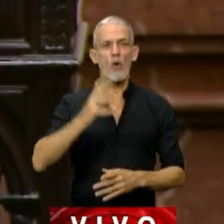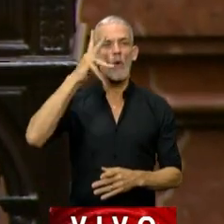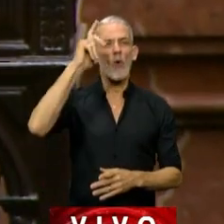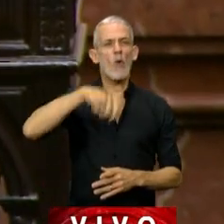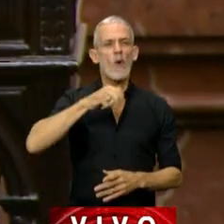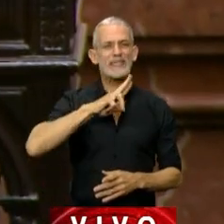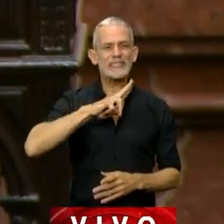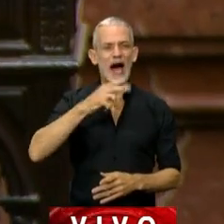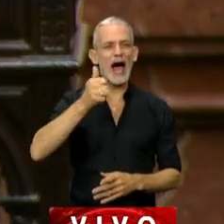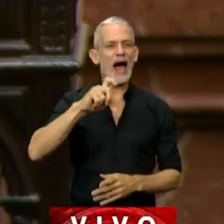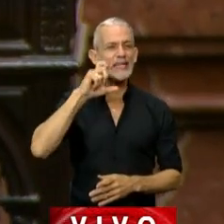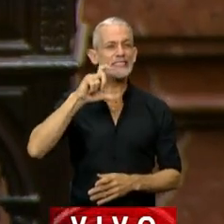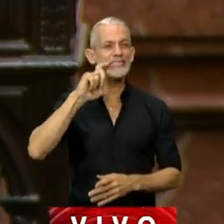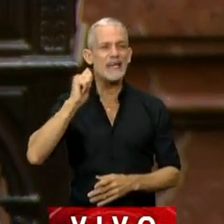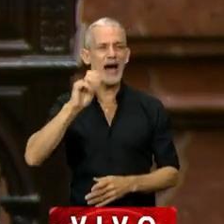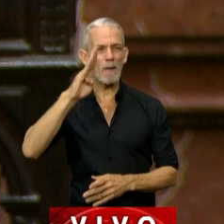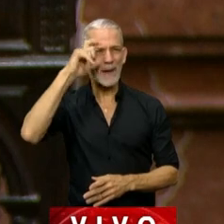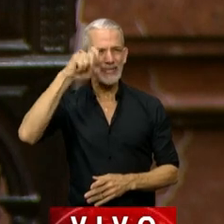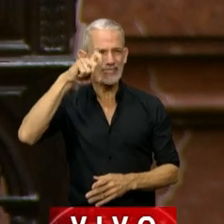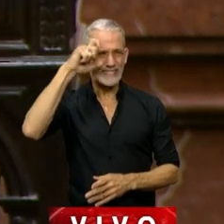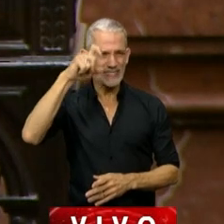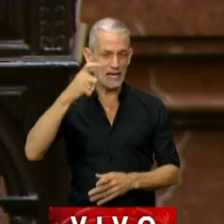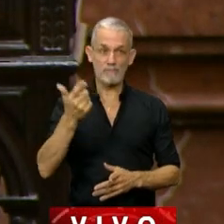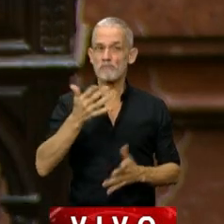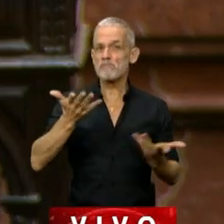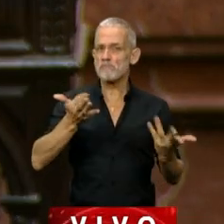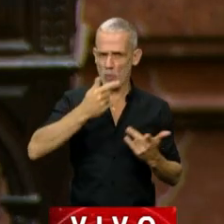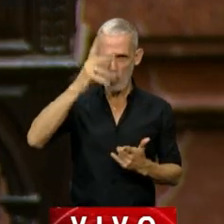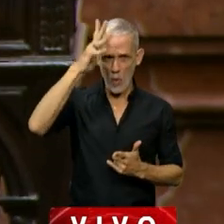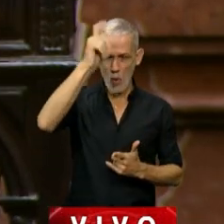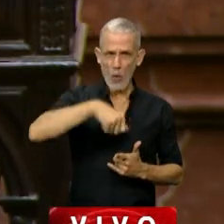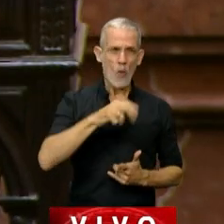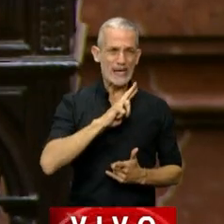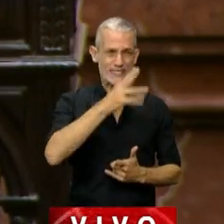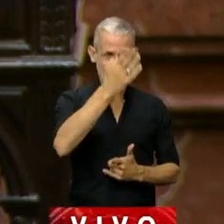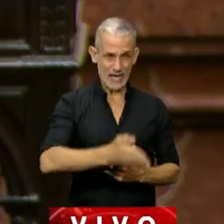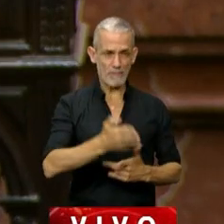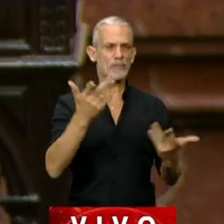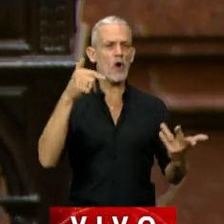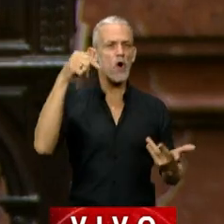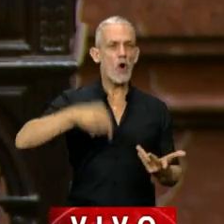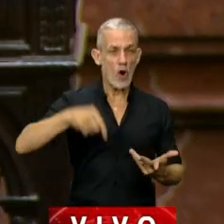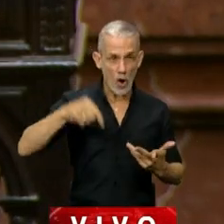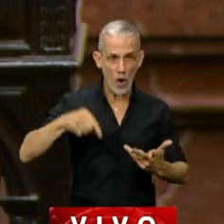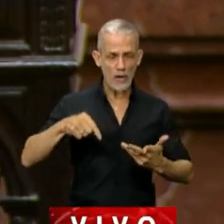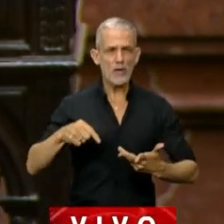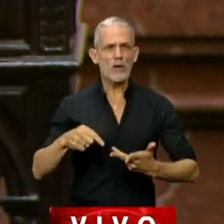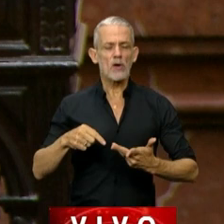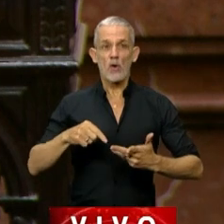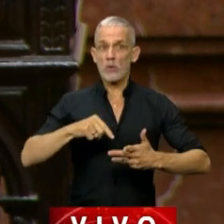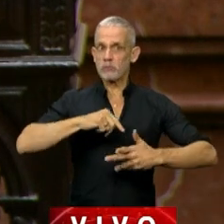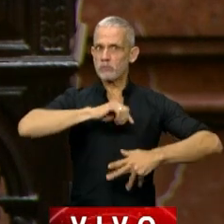jueza Alicia Bence, una jueza que hoy desató una